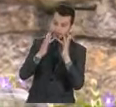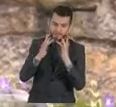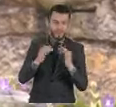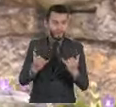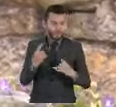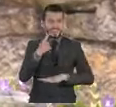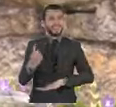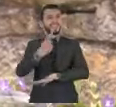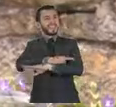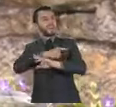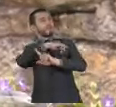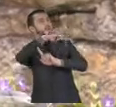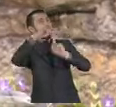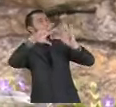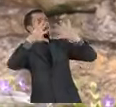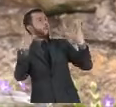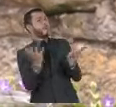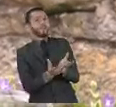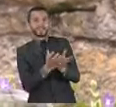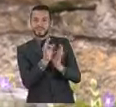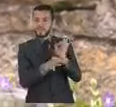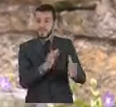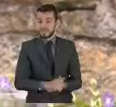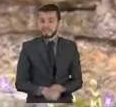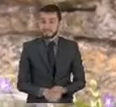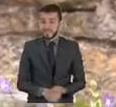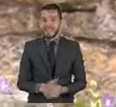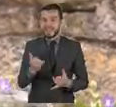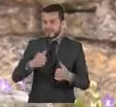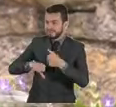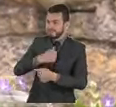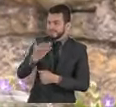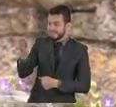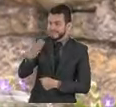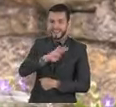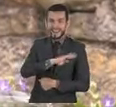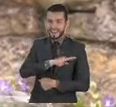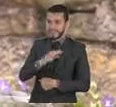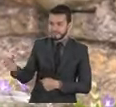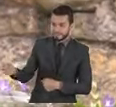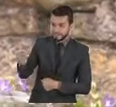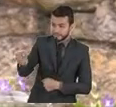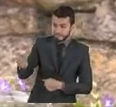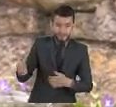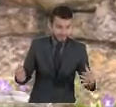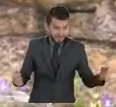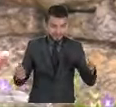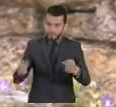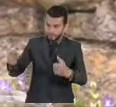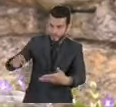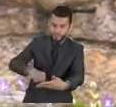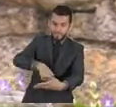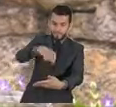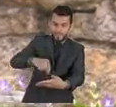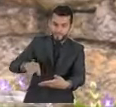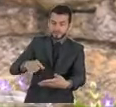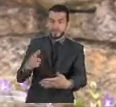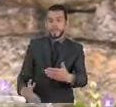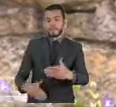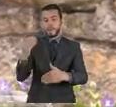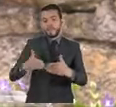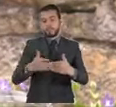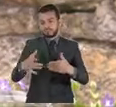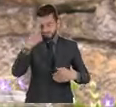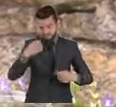el Día Mundial del Hábitat. Queremos invitar a la alcaldesa y a la secretaria a que firmen y den inicio a esta